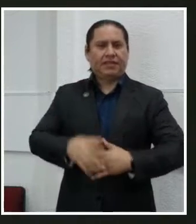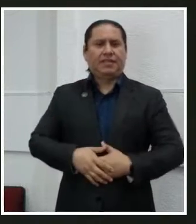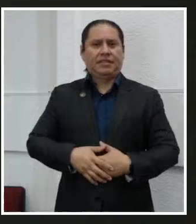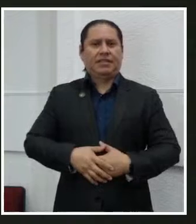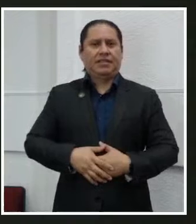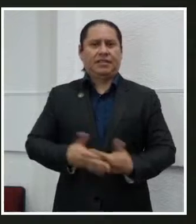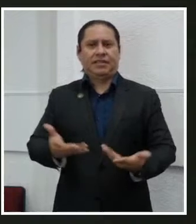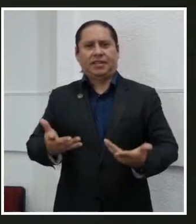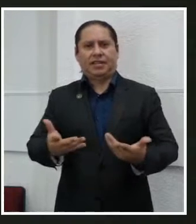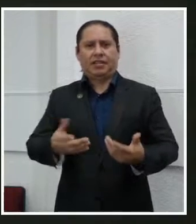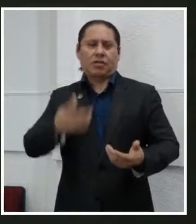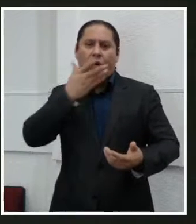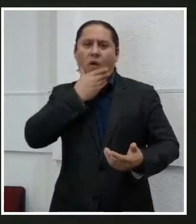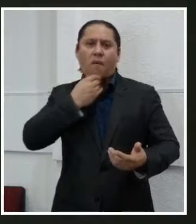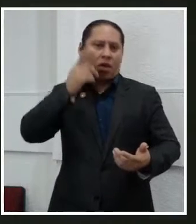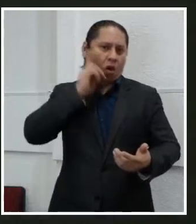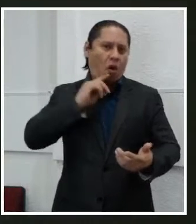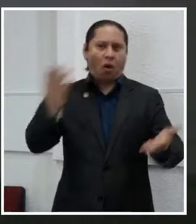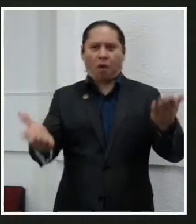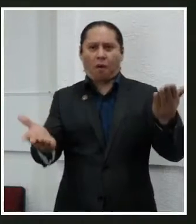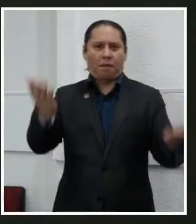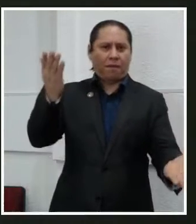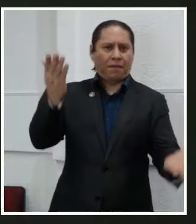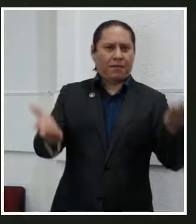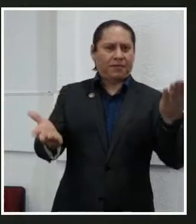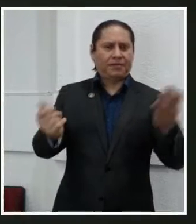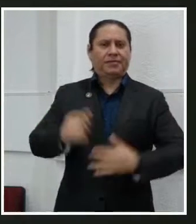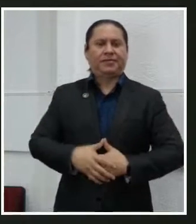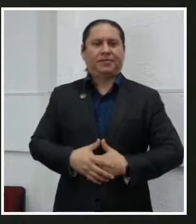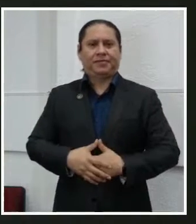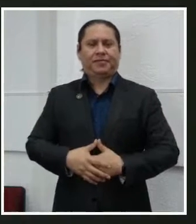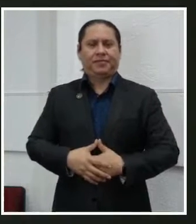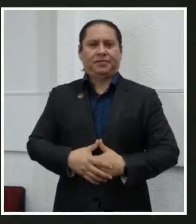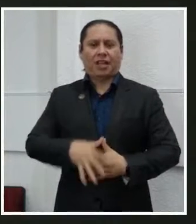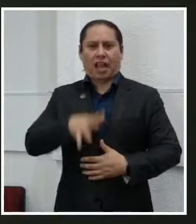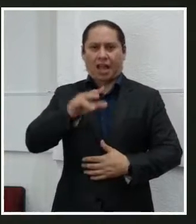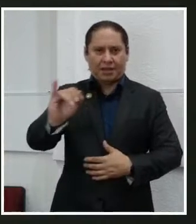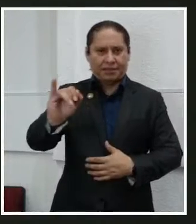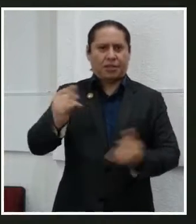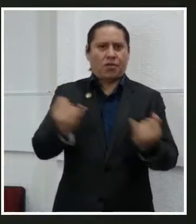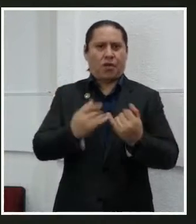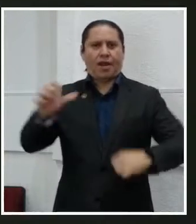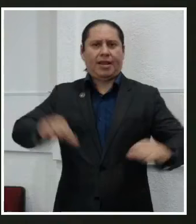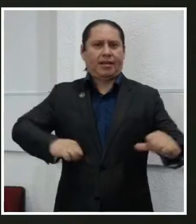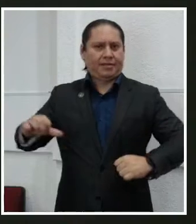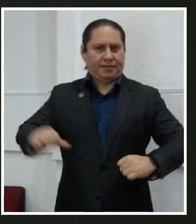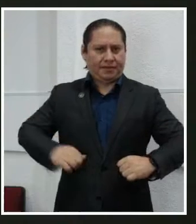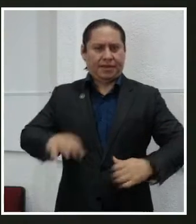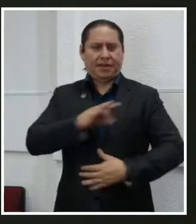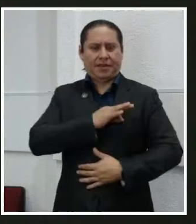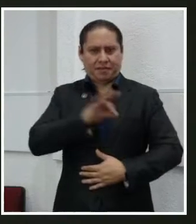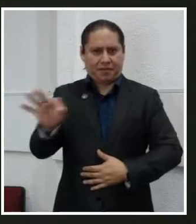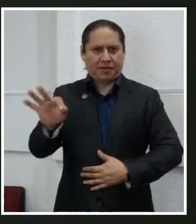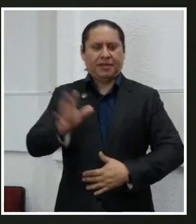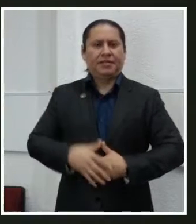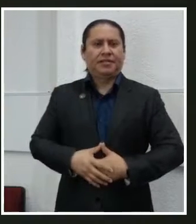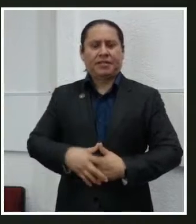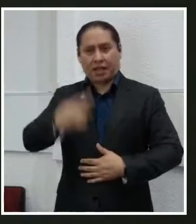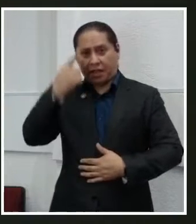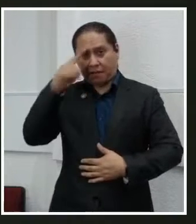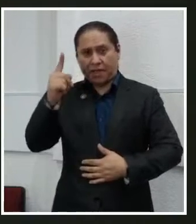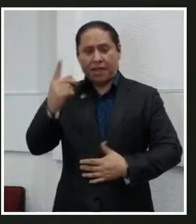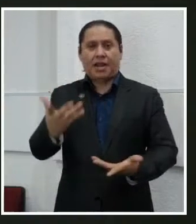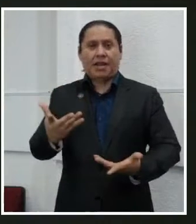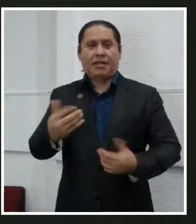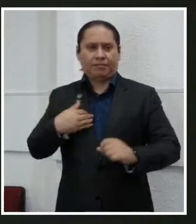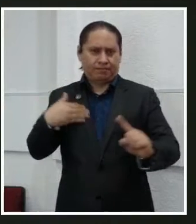las diferencias biológicas entre mujeres y hombres, así como las acciones que deben emprenderse para